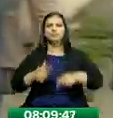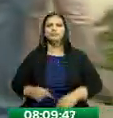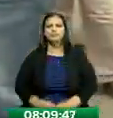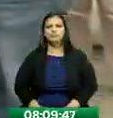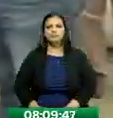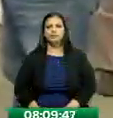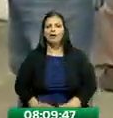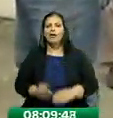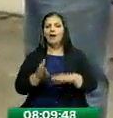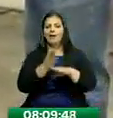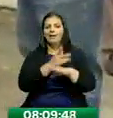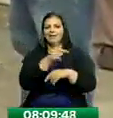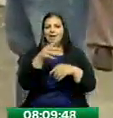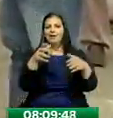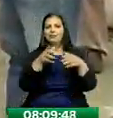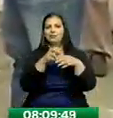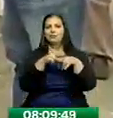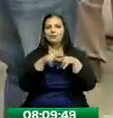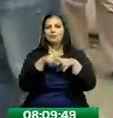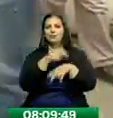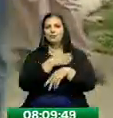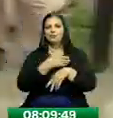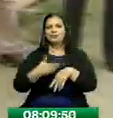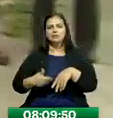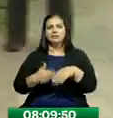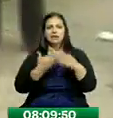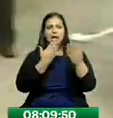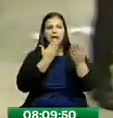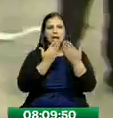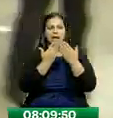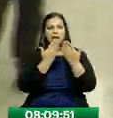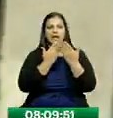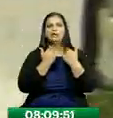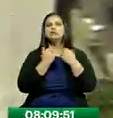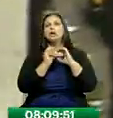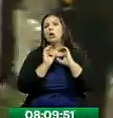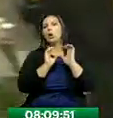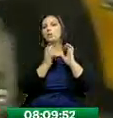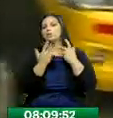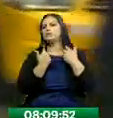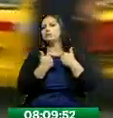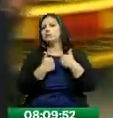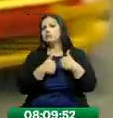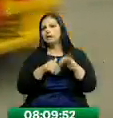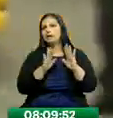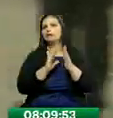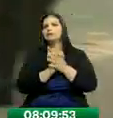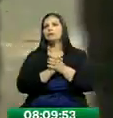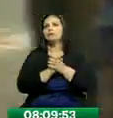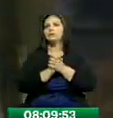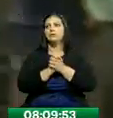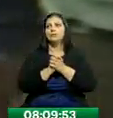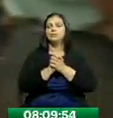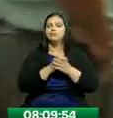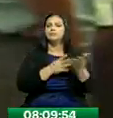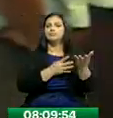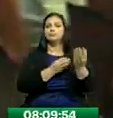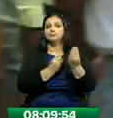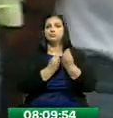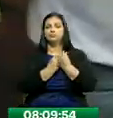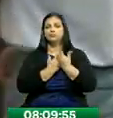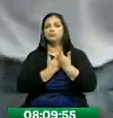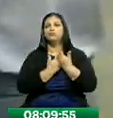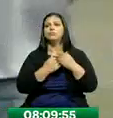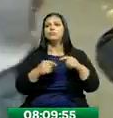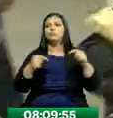hace pocos instantes conversamos con el principal dirigente de ese gremio aquí en la provincia de Guayas, y nos indicaba que no iban